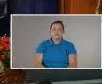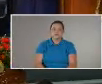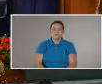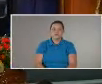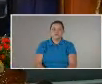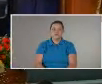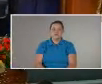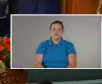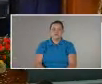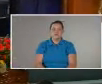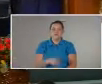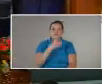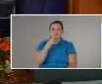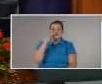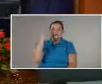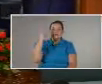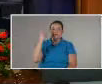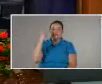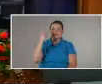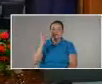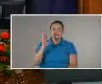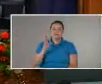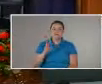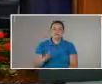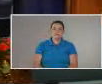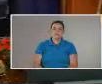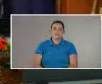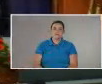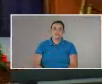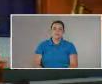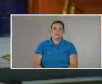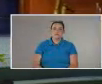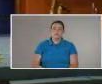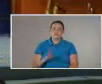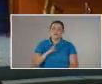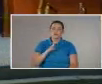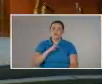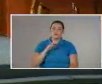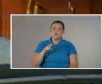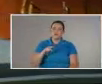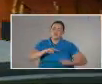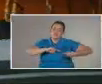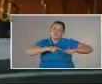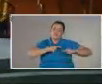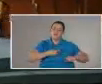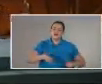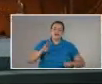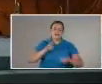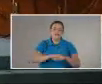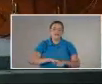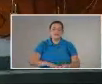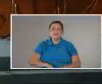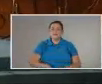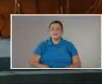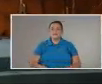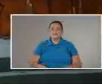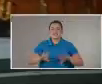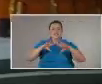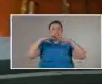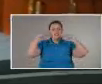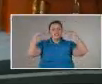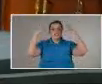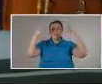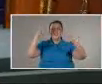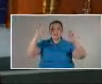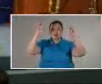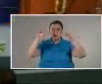¿Usted sabe que Dios enfrentó, el Padre enfrentó el dolor más grande que una persona sobre esta tierra puede enfrentar?